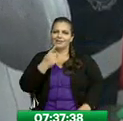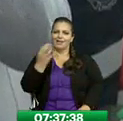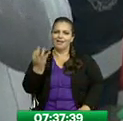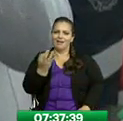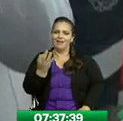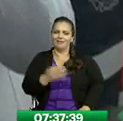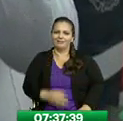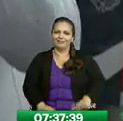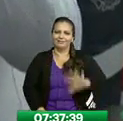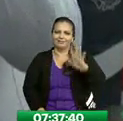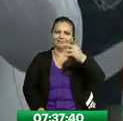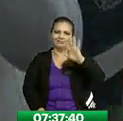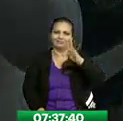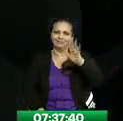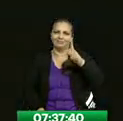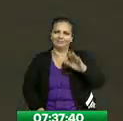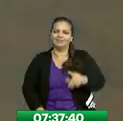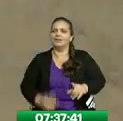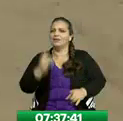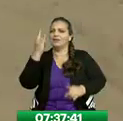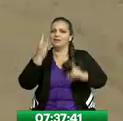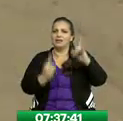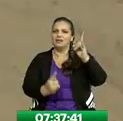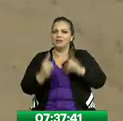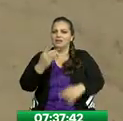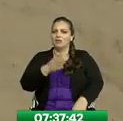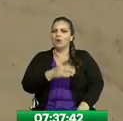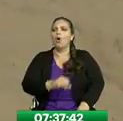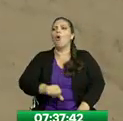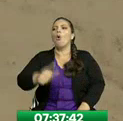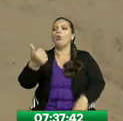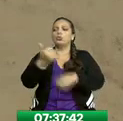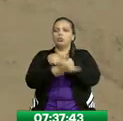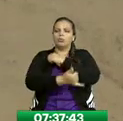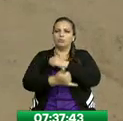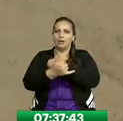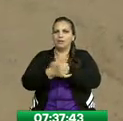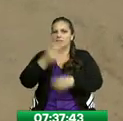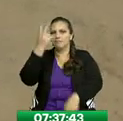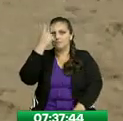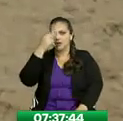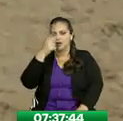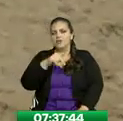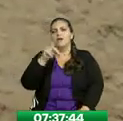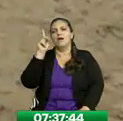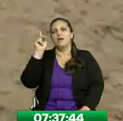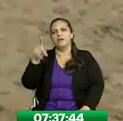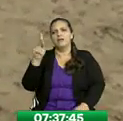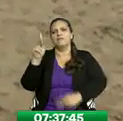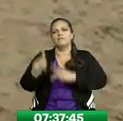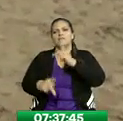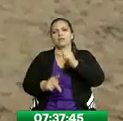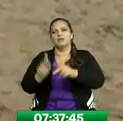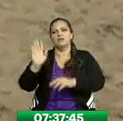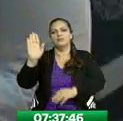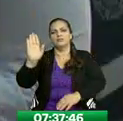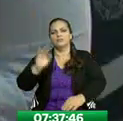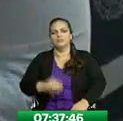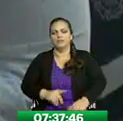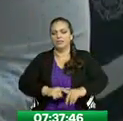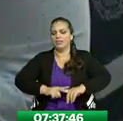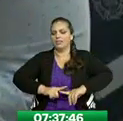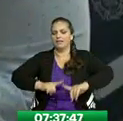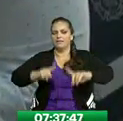no es Salinas. El burgomaestre señala que las labores de limpieza se desarrollaron según lo que estaba establecido.